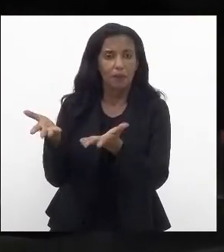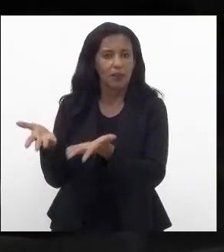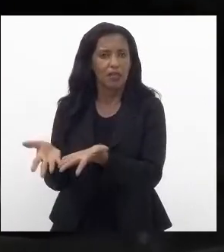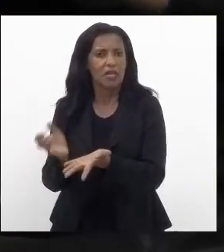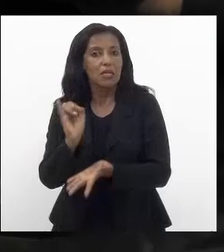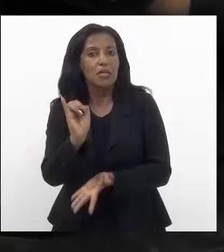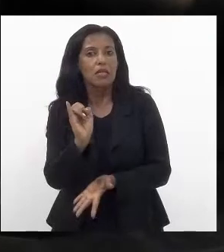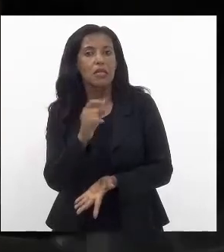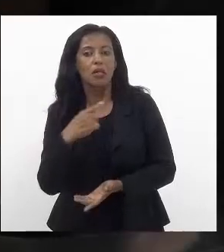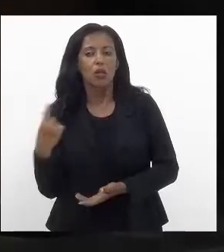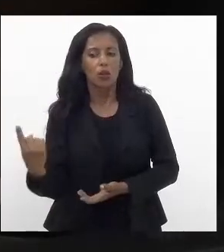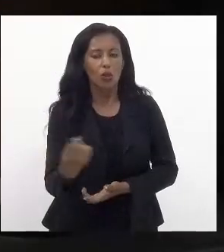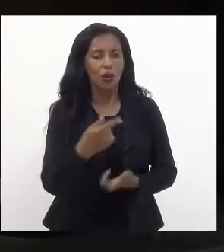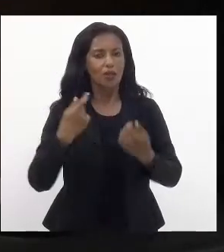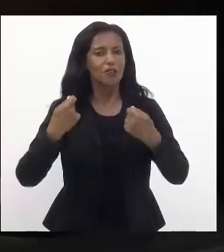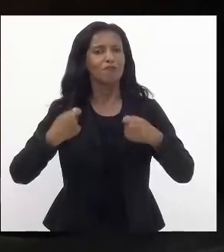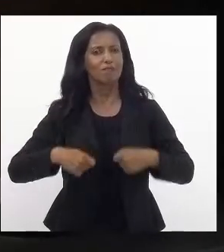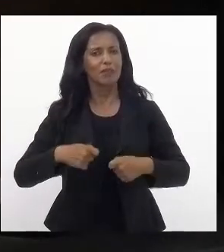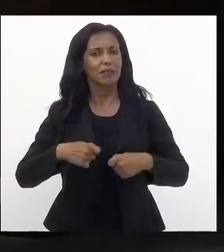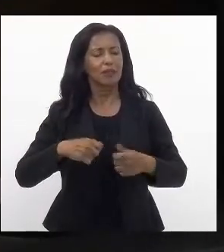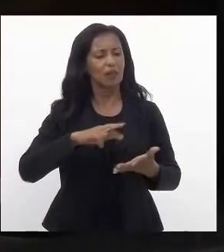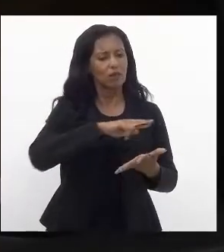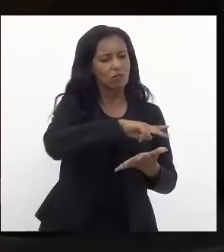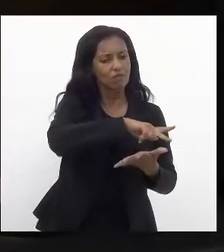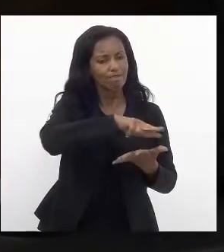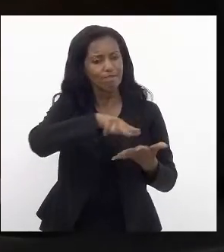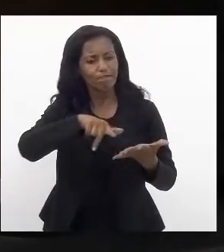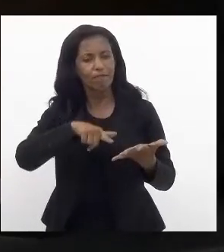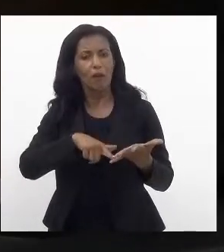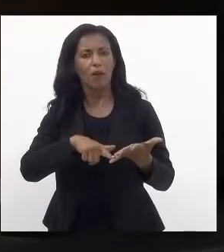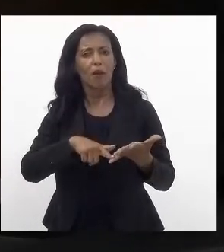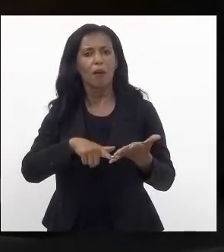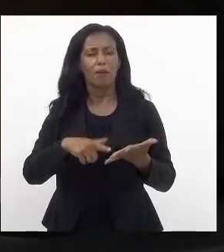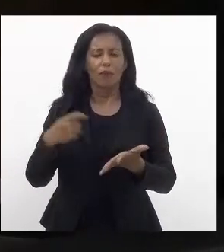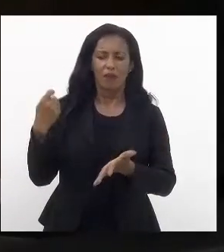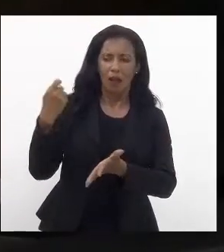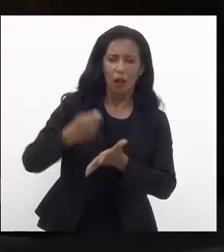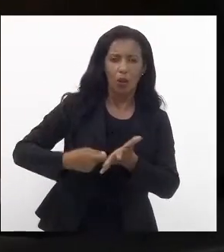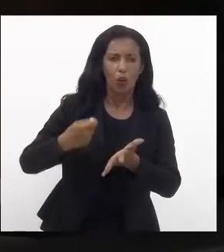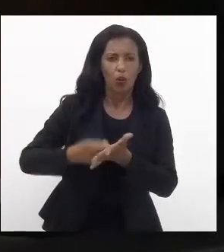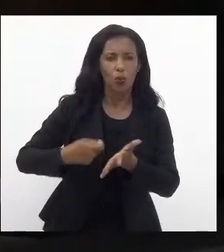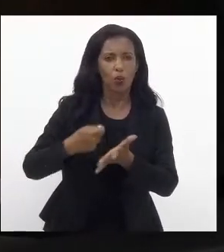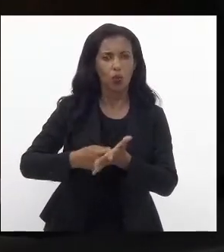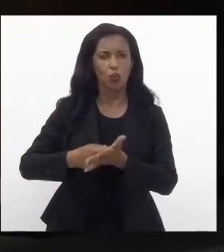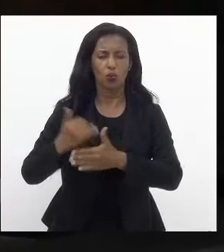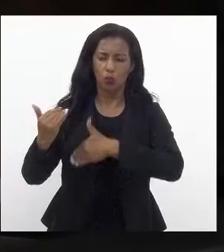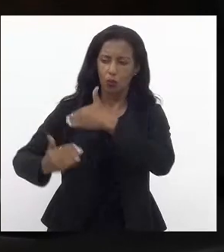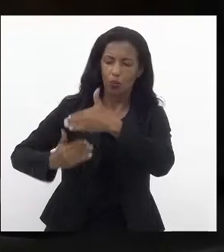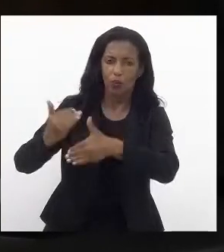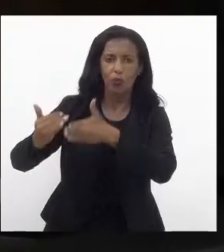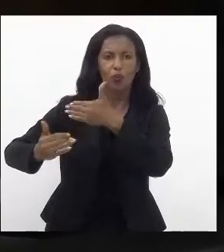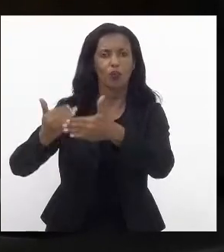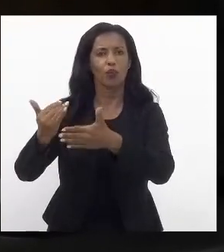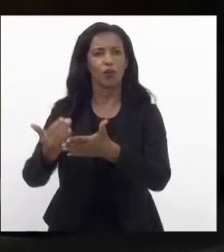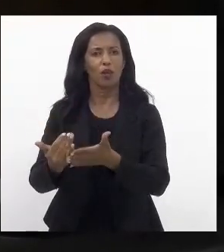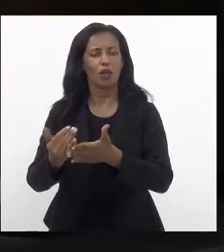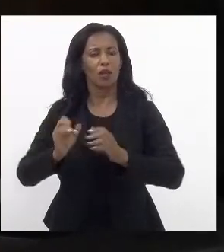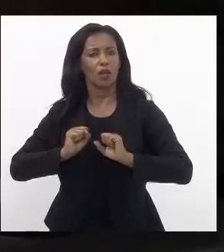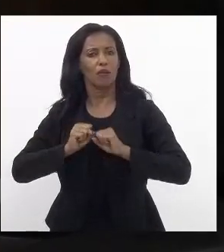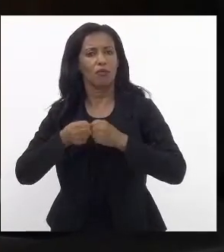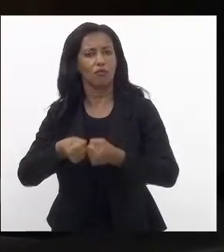no dependemos de estos factores de la libertad, de la lucha, de la voluntad, del progreso y de la